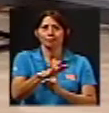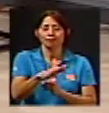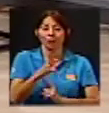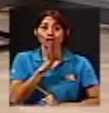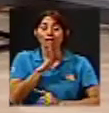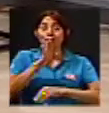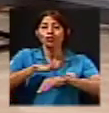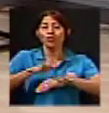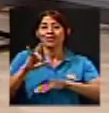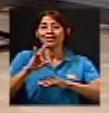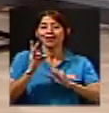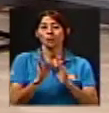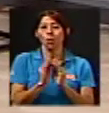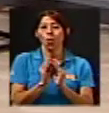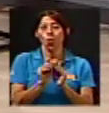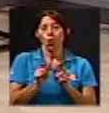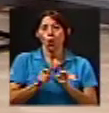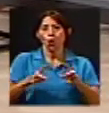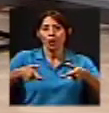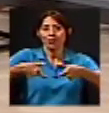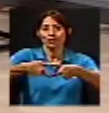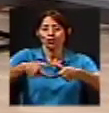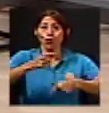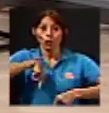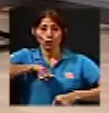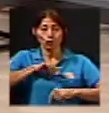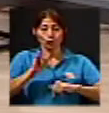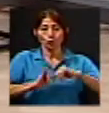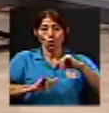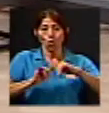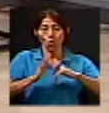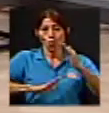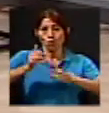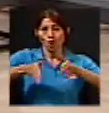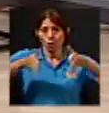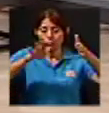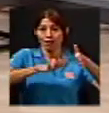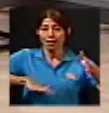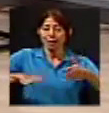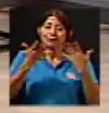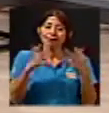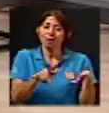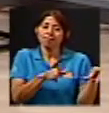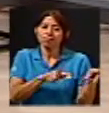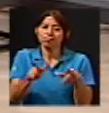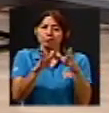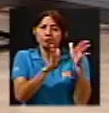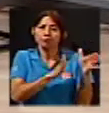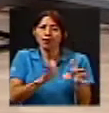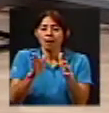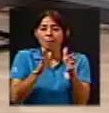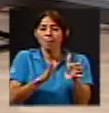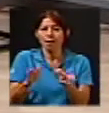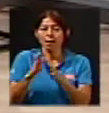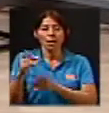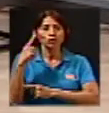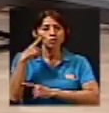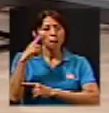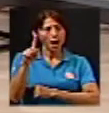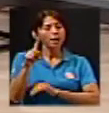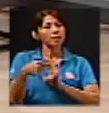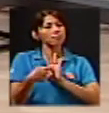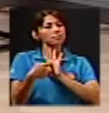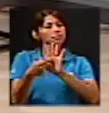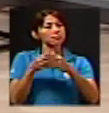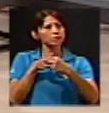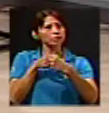congreso. Nosotros nos hemos preparado como facultad para ejercer un liderazgo en